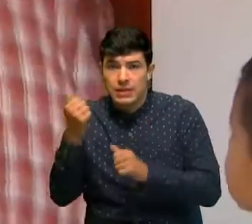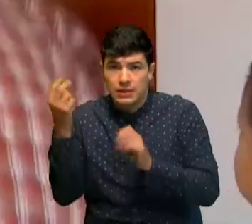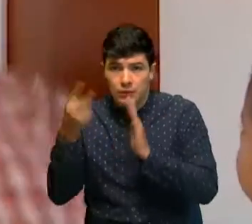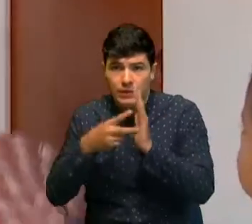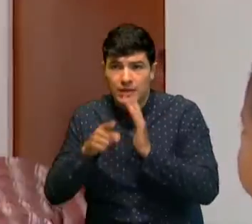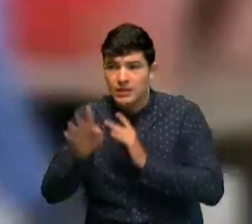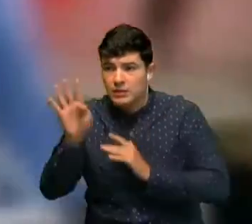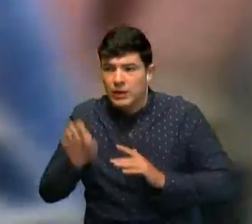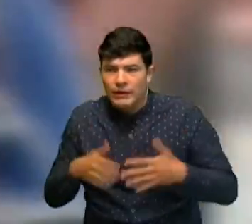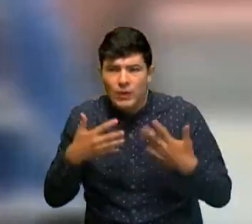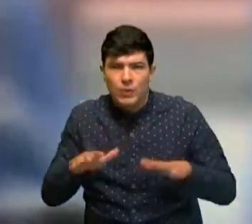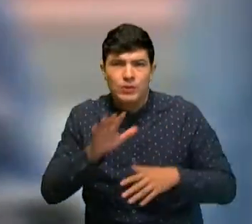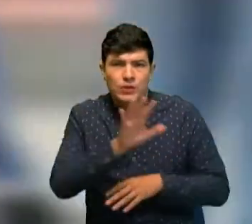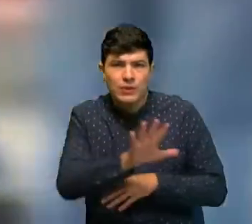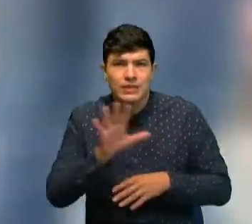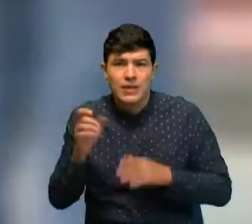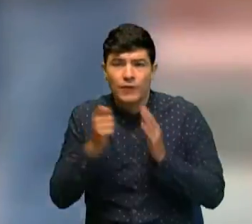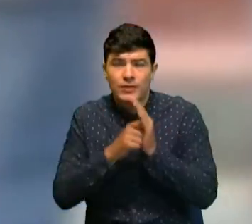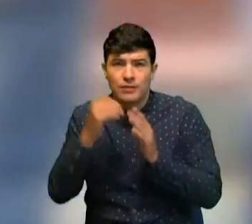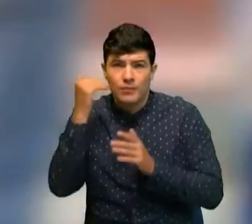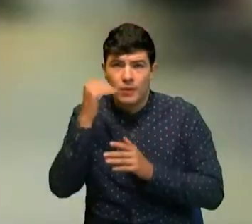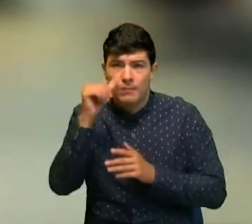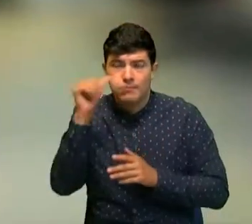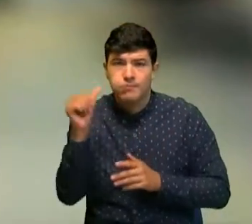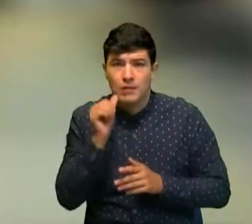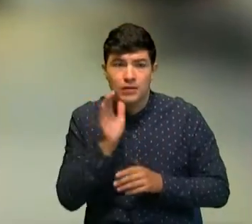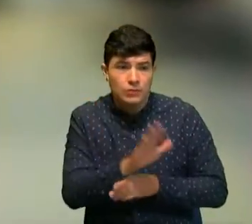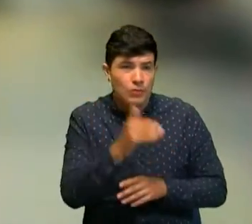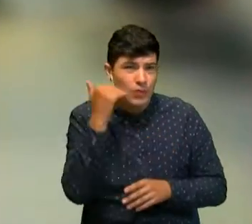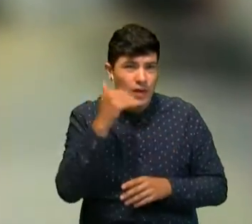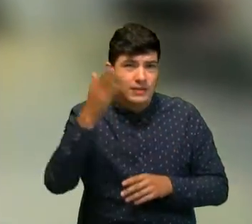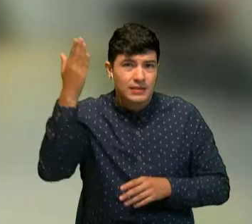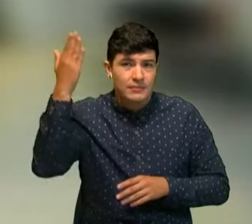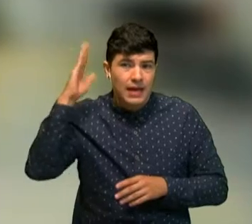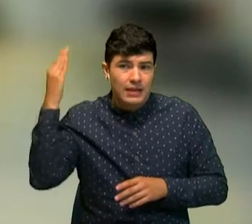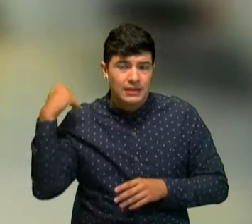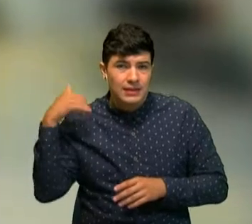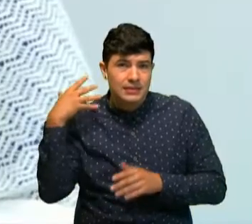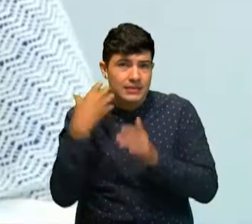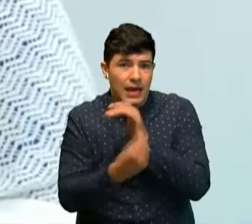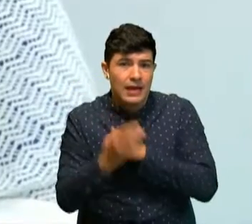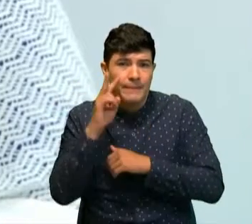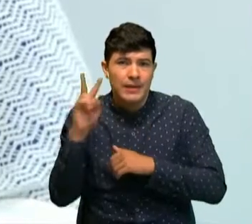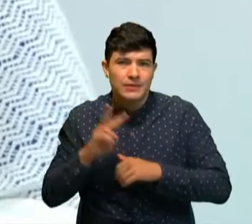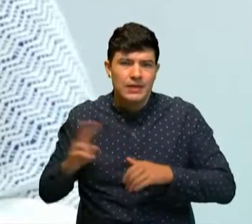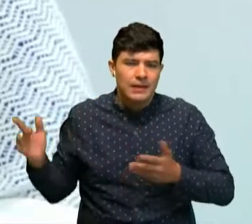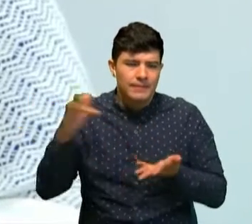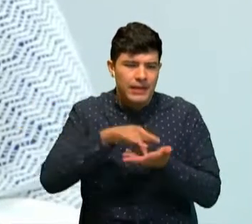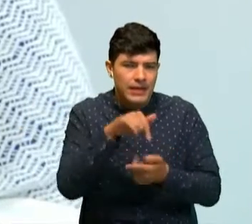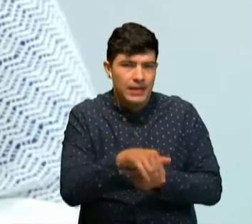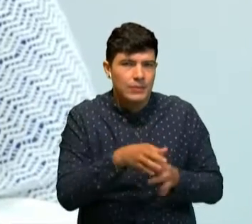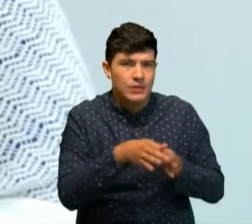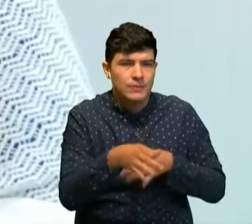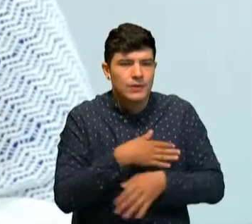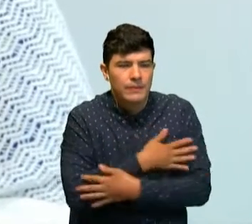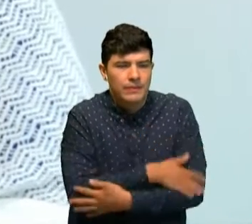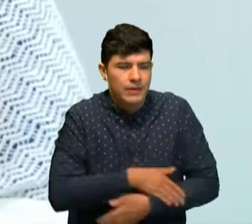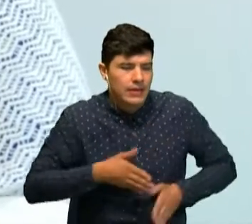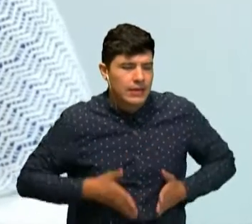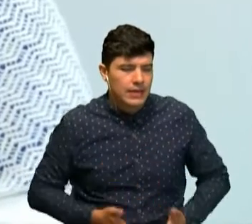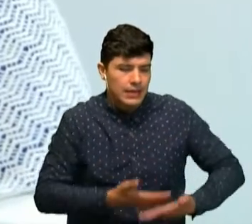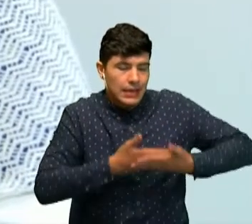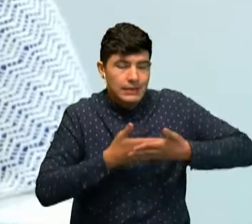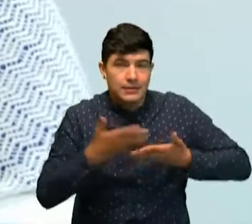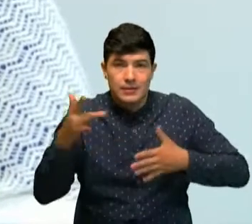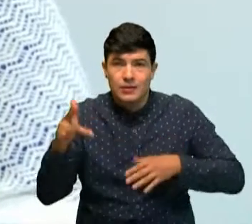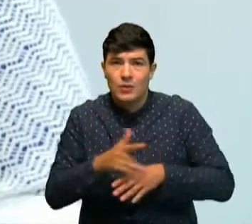55 partos. Son mujeres que no llevan control prenatal. Las estancias son prolongadas, nace el niño y tenemos